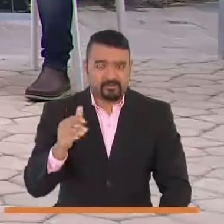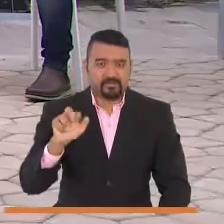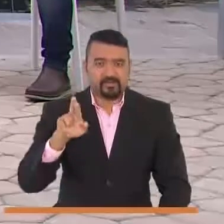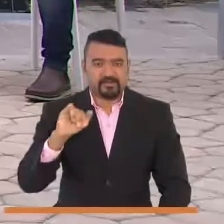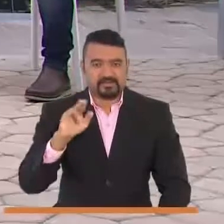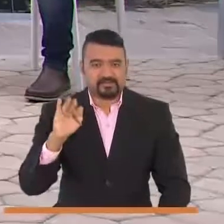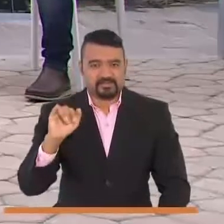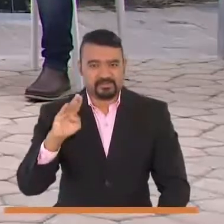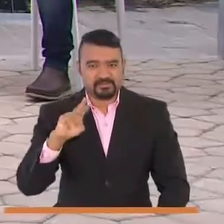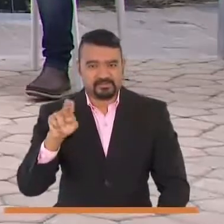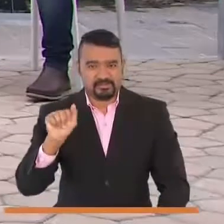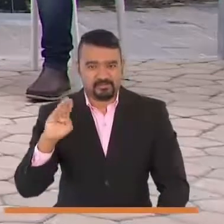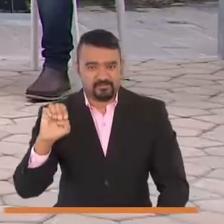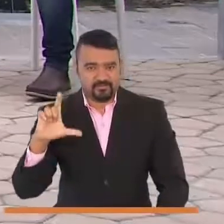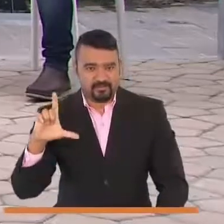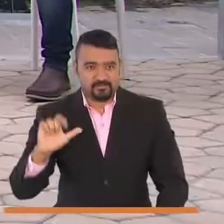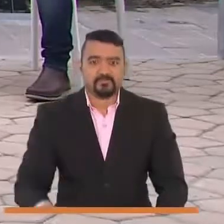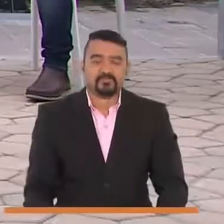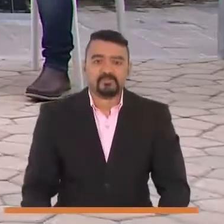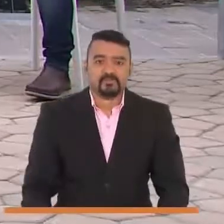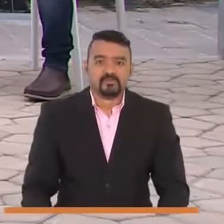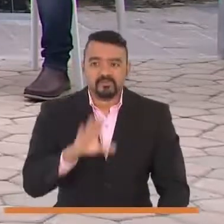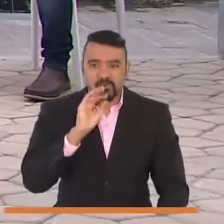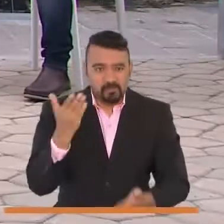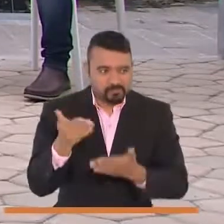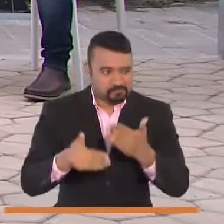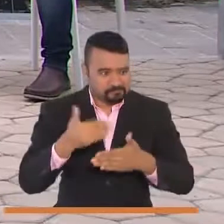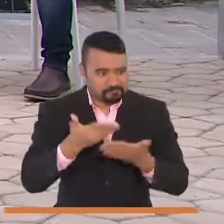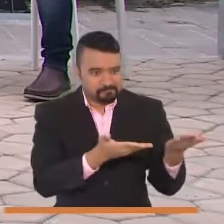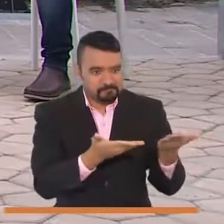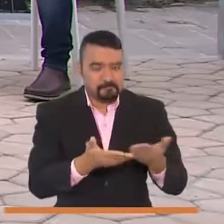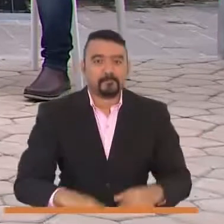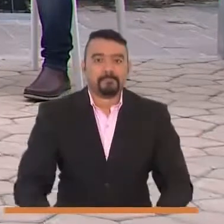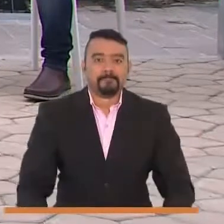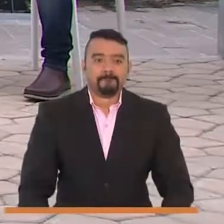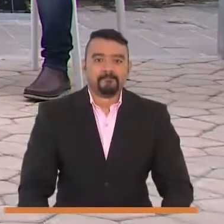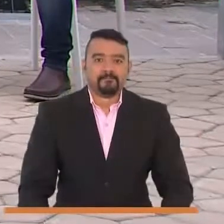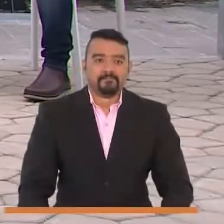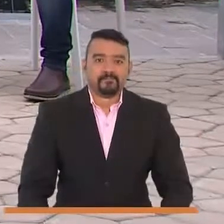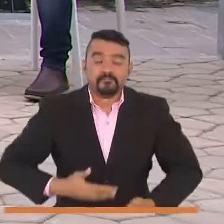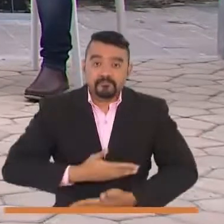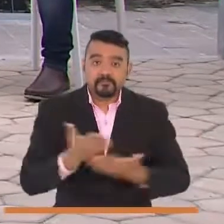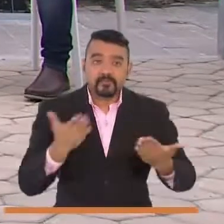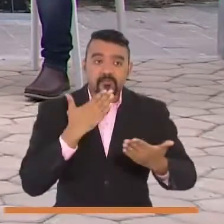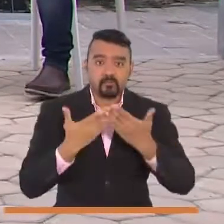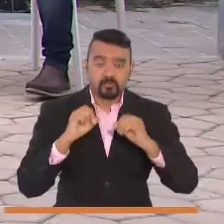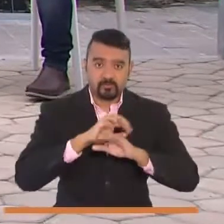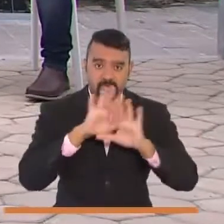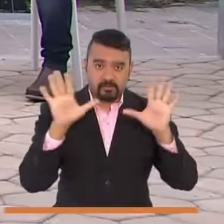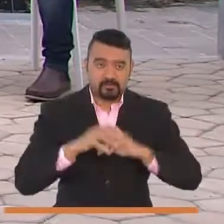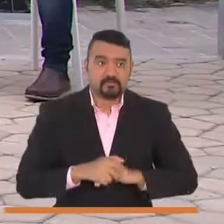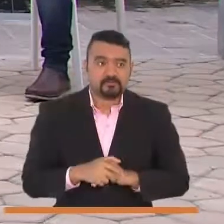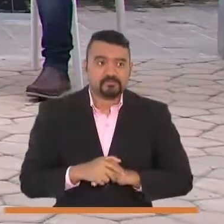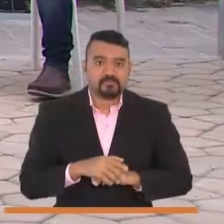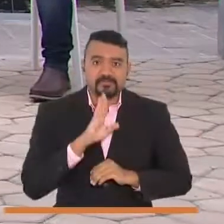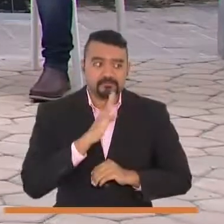director del área metropolitana del Valle de Aburrá, el señor Juan David Palacio, bienvenido. Luisa, muy buenos días, un saludo muy especial a ti,